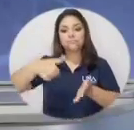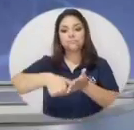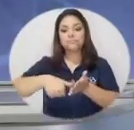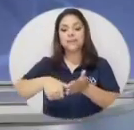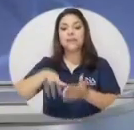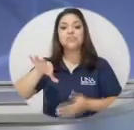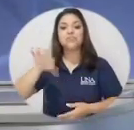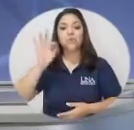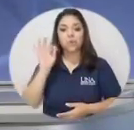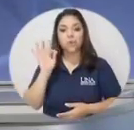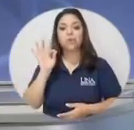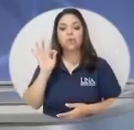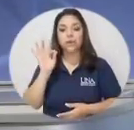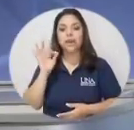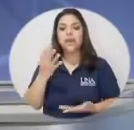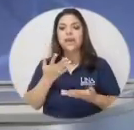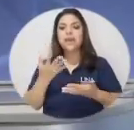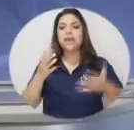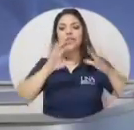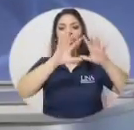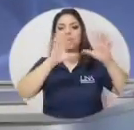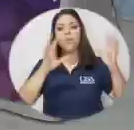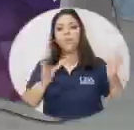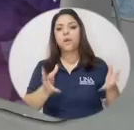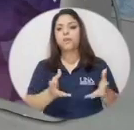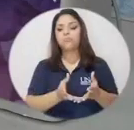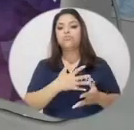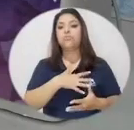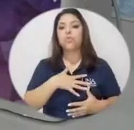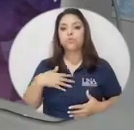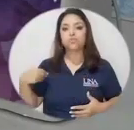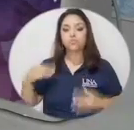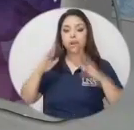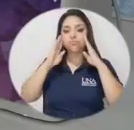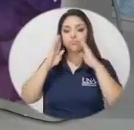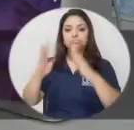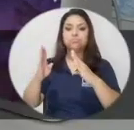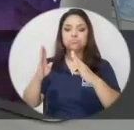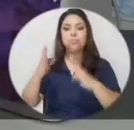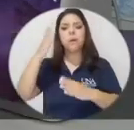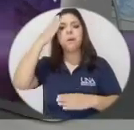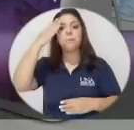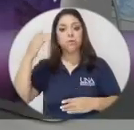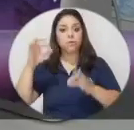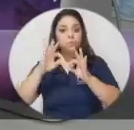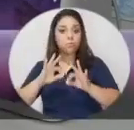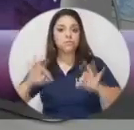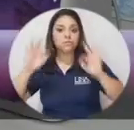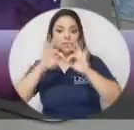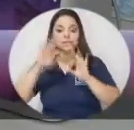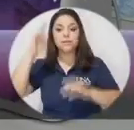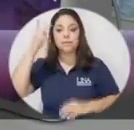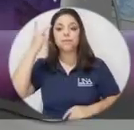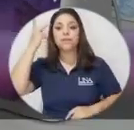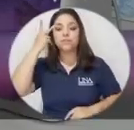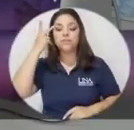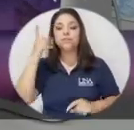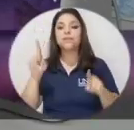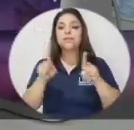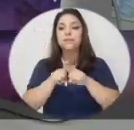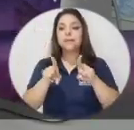atrae la atención del mundo entero, no solo por el componente político, sino también por el